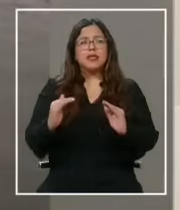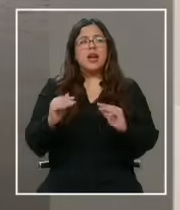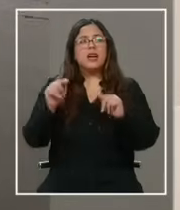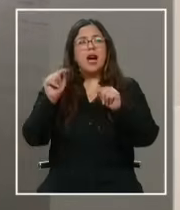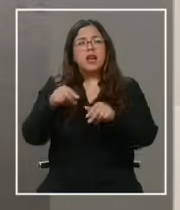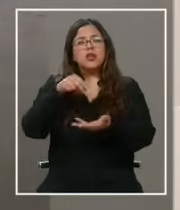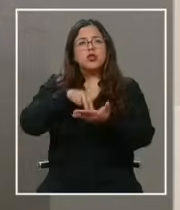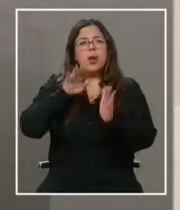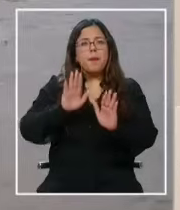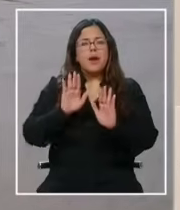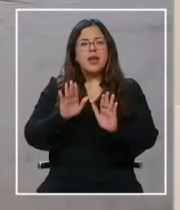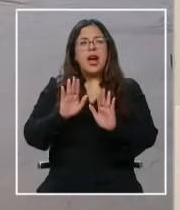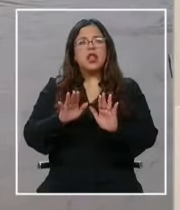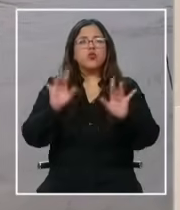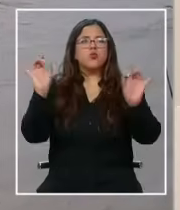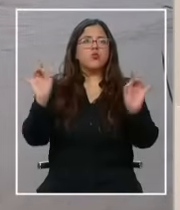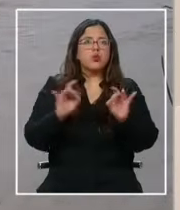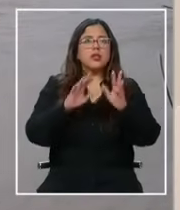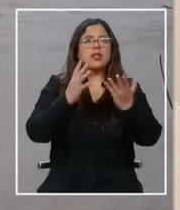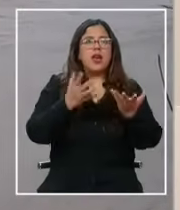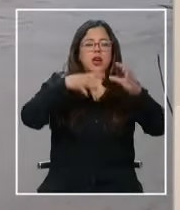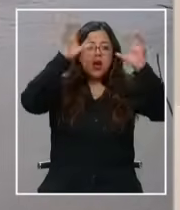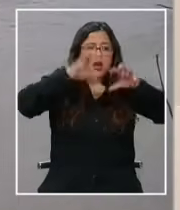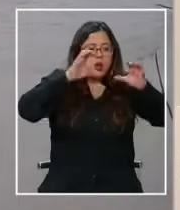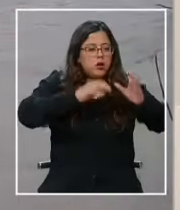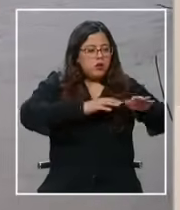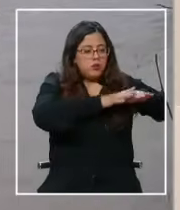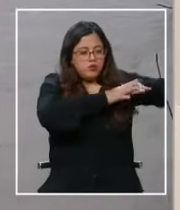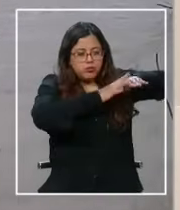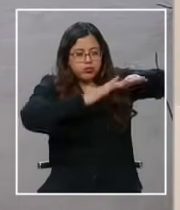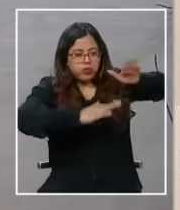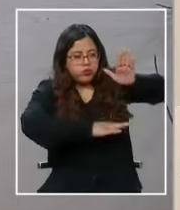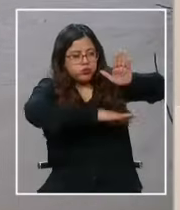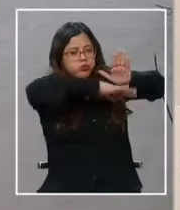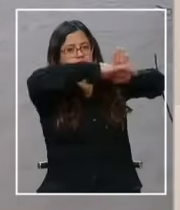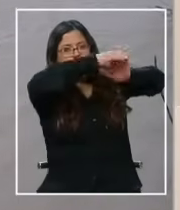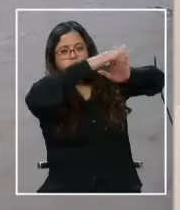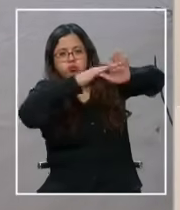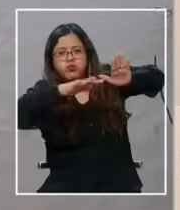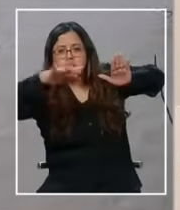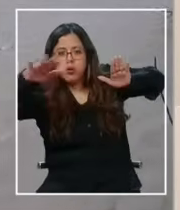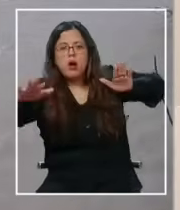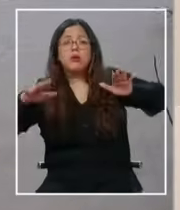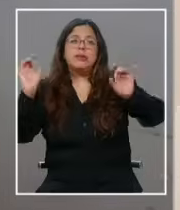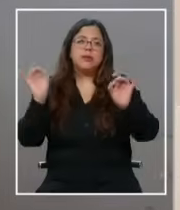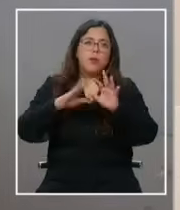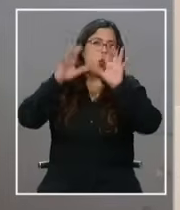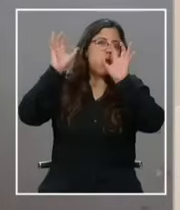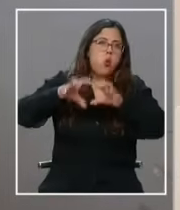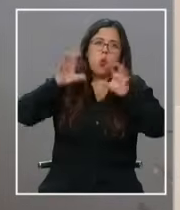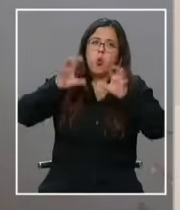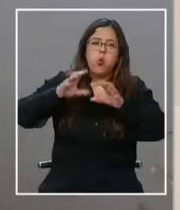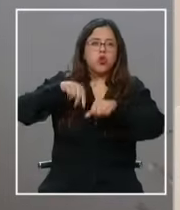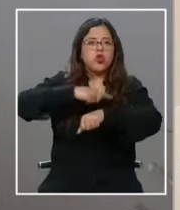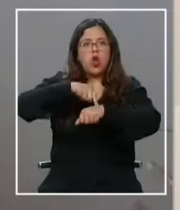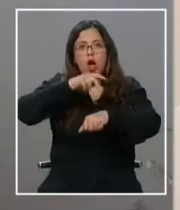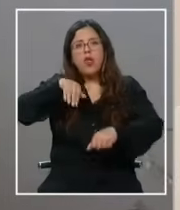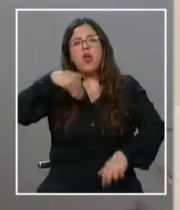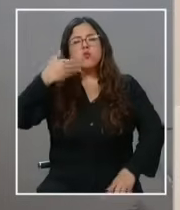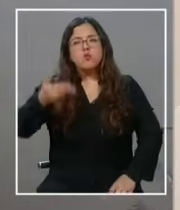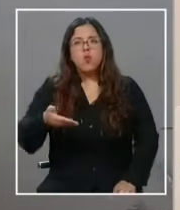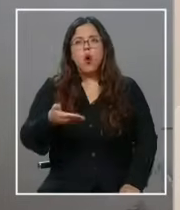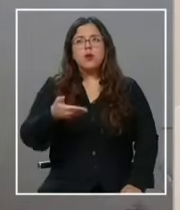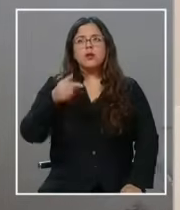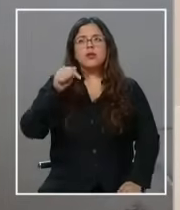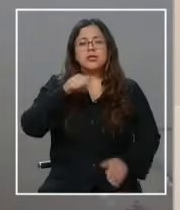a estar a la espera de este eventual desborde que debiese llegar Si es que así continúa lloviendo Durante las próximas horas